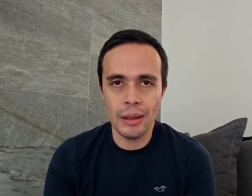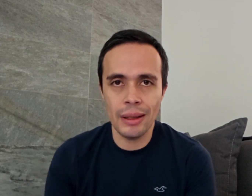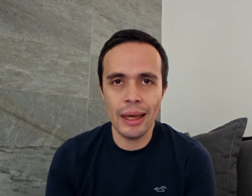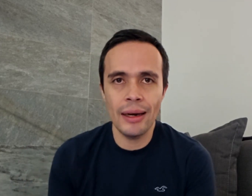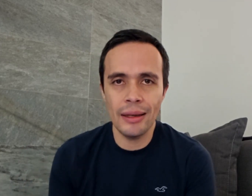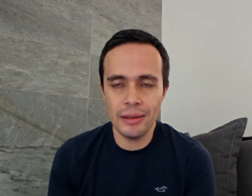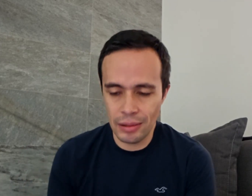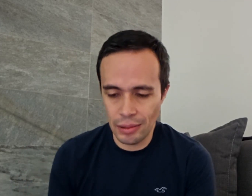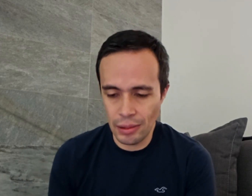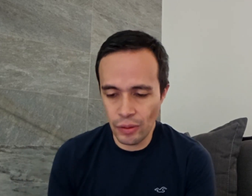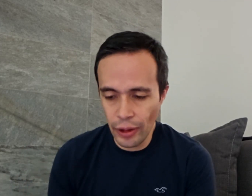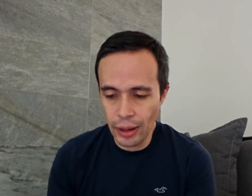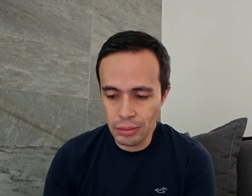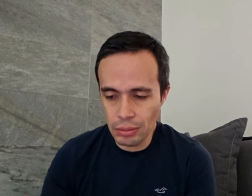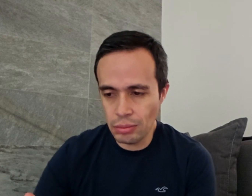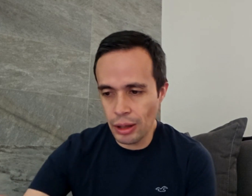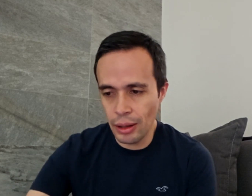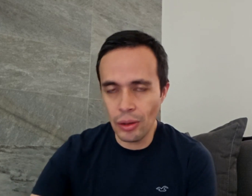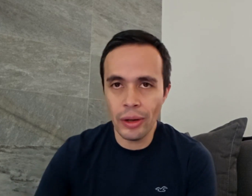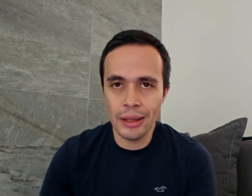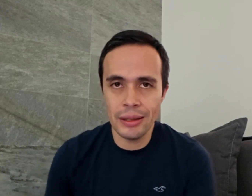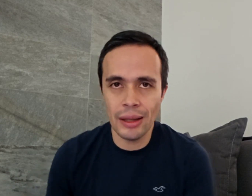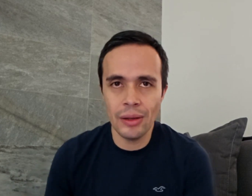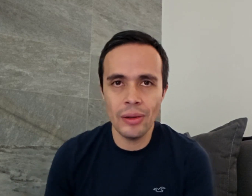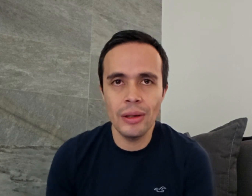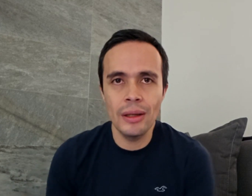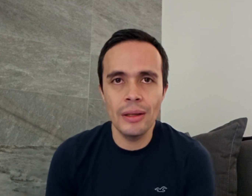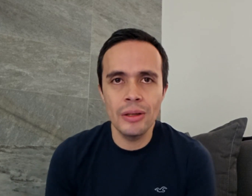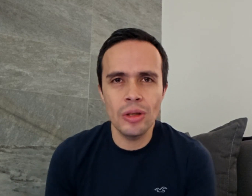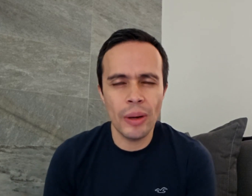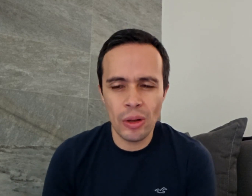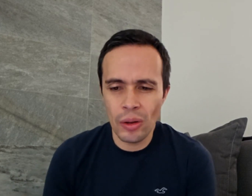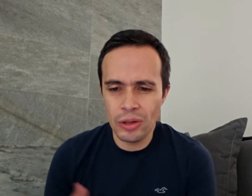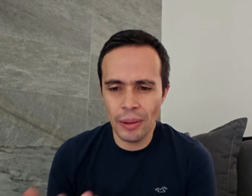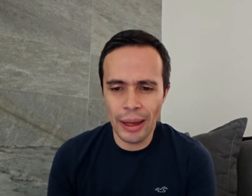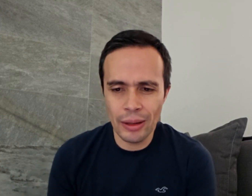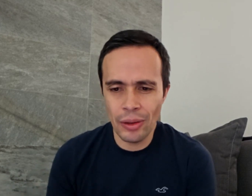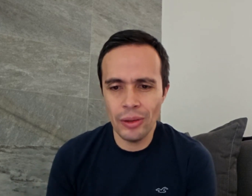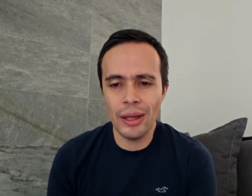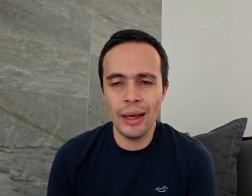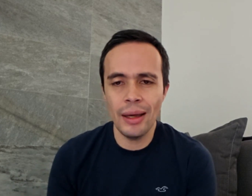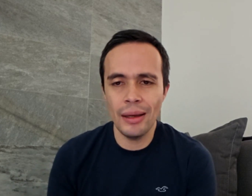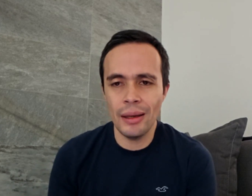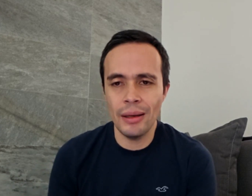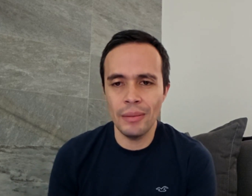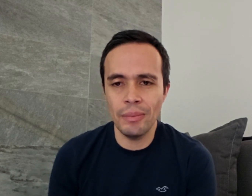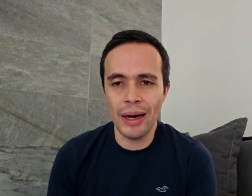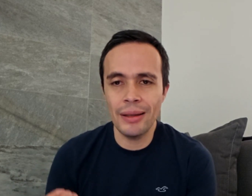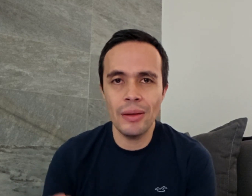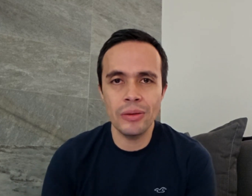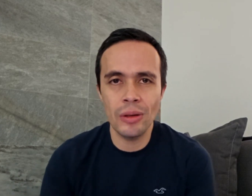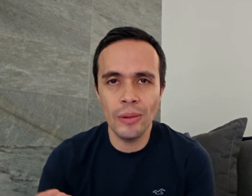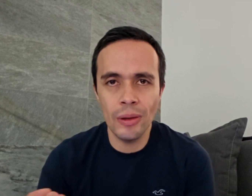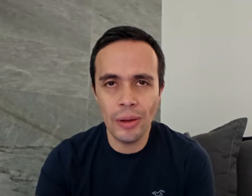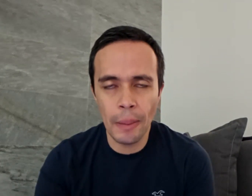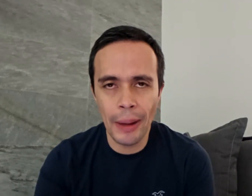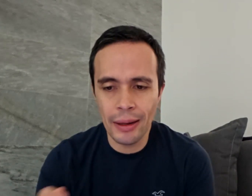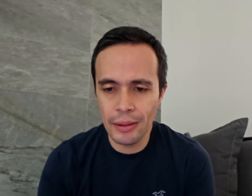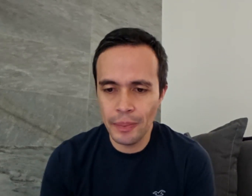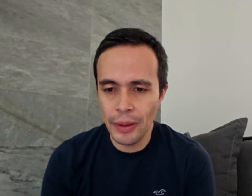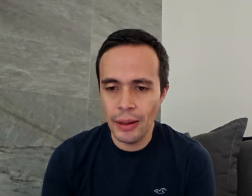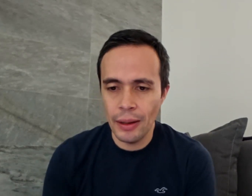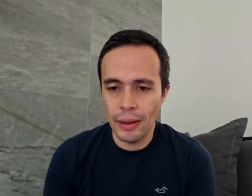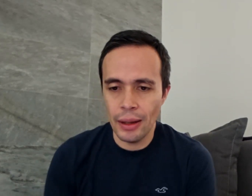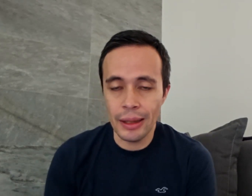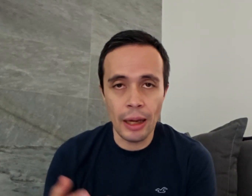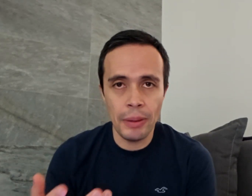por quienes lo fueron conquistando. Sobre todo estoy hablando de partidos como el